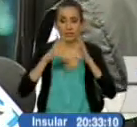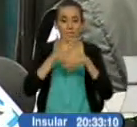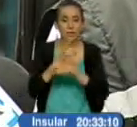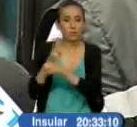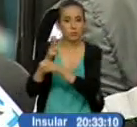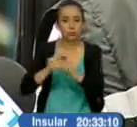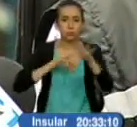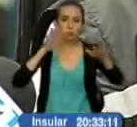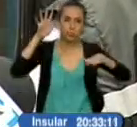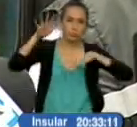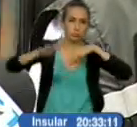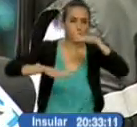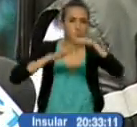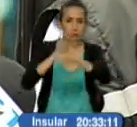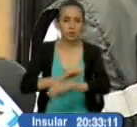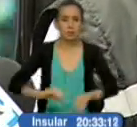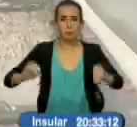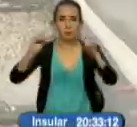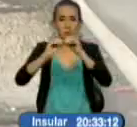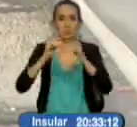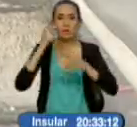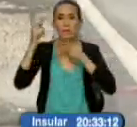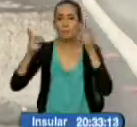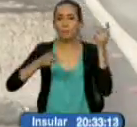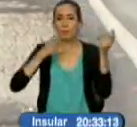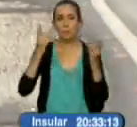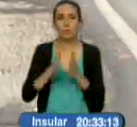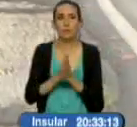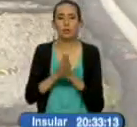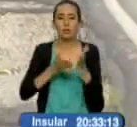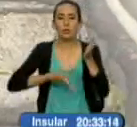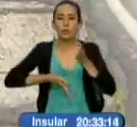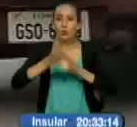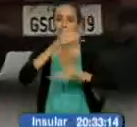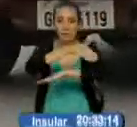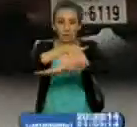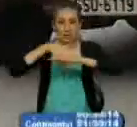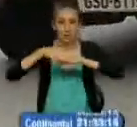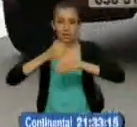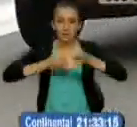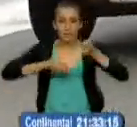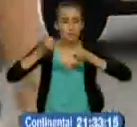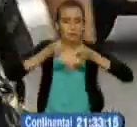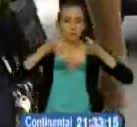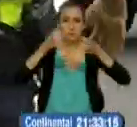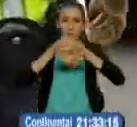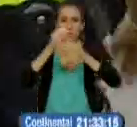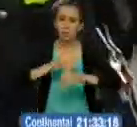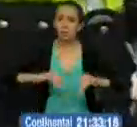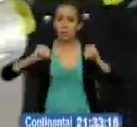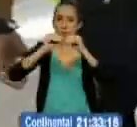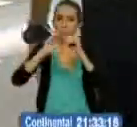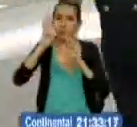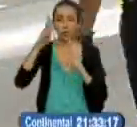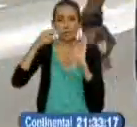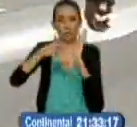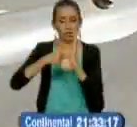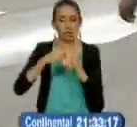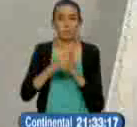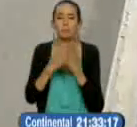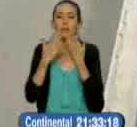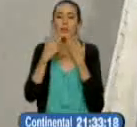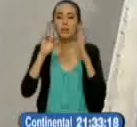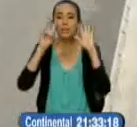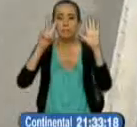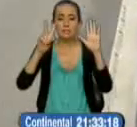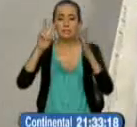balnearios, que son de gran afluencia del público. En las vías, la Comisión de Tránsito del Ecuador ha desplegado más de 4.000 efectivos en 7